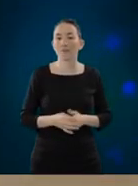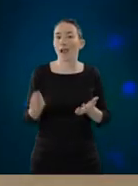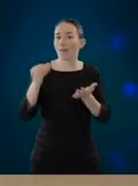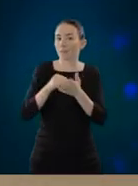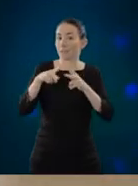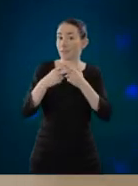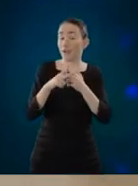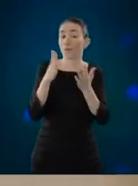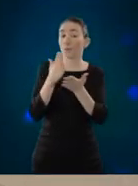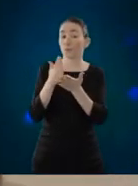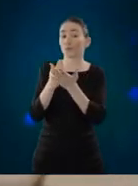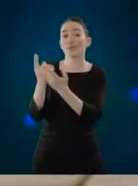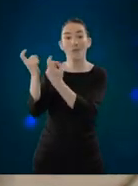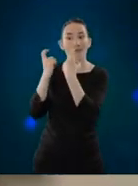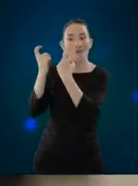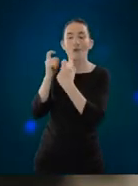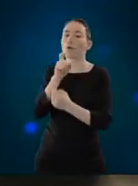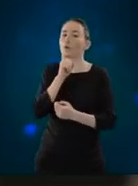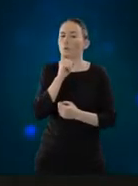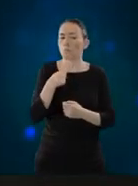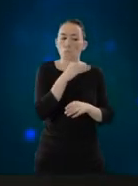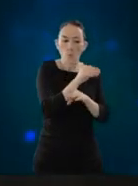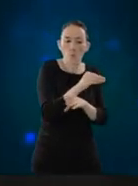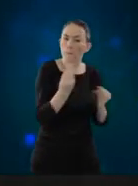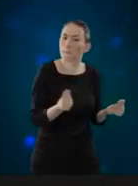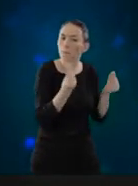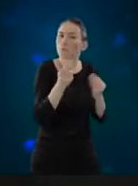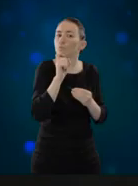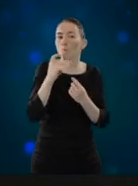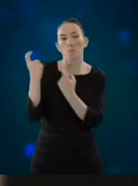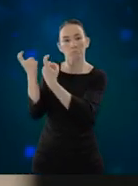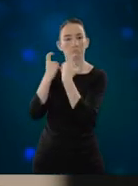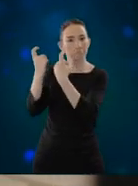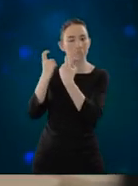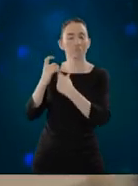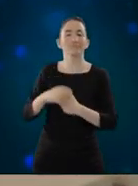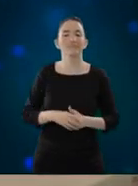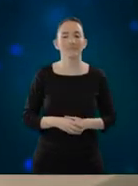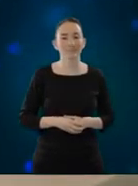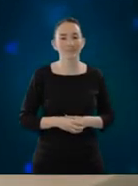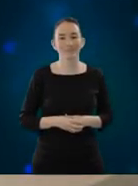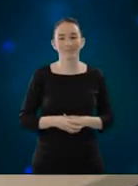Además, les enseñan, con talleres y cursillos, a cuidar mejor de nuestros mayores.